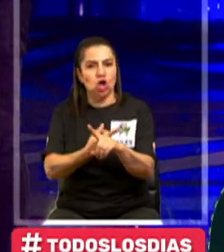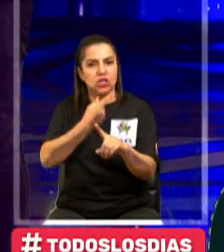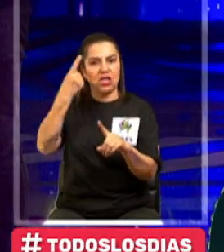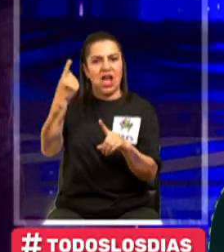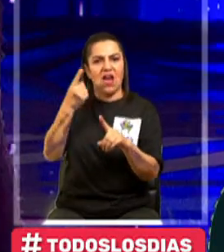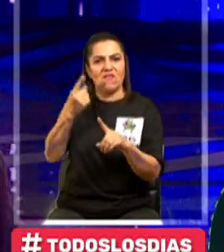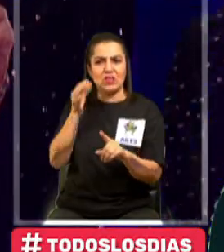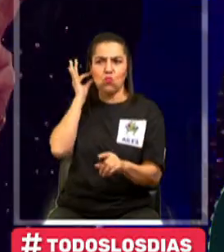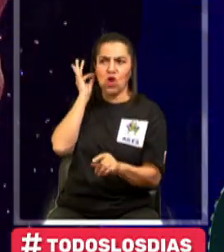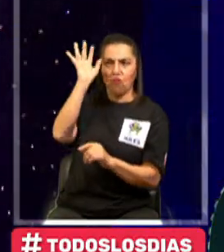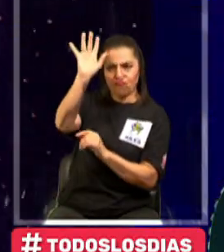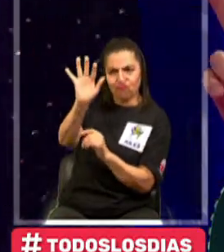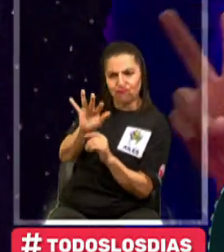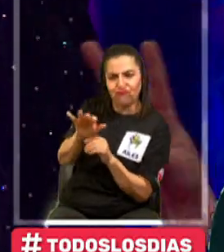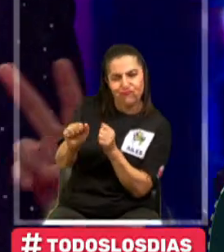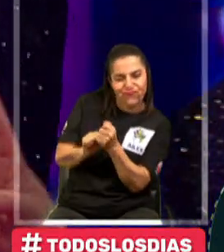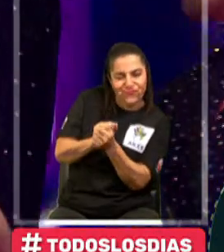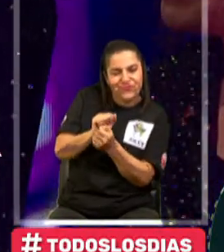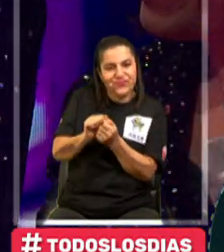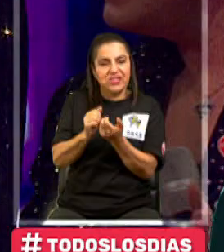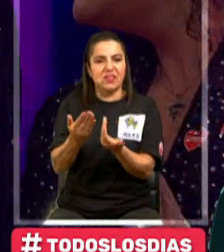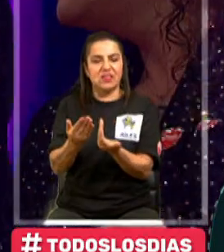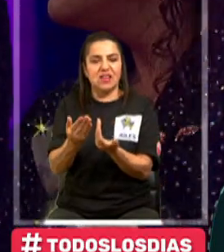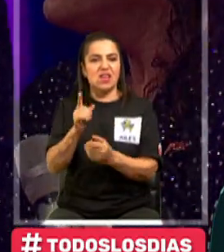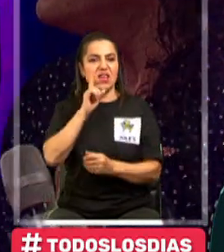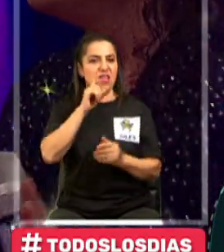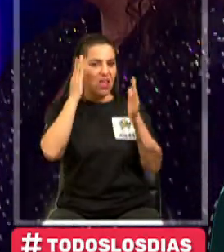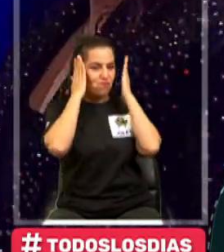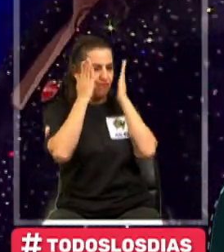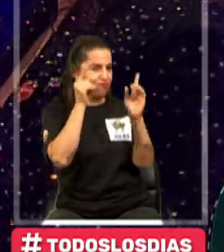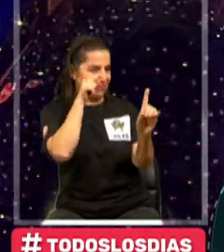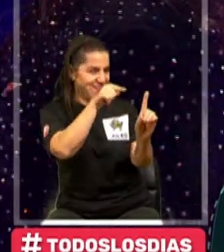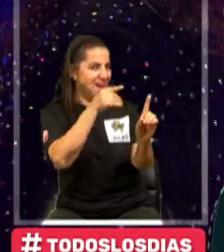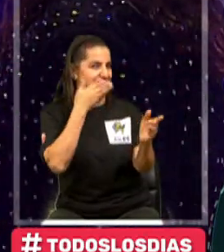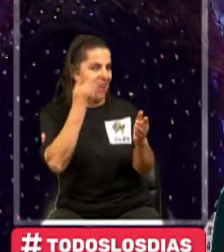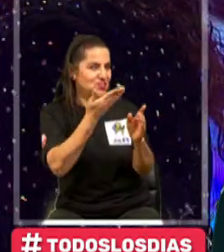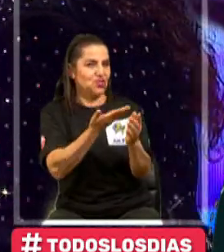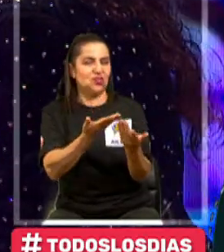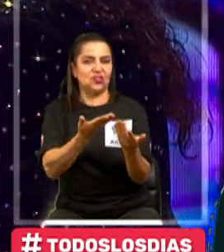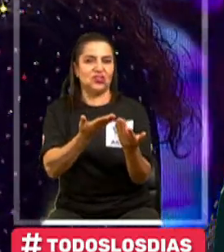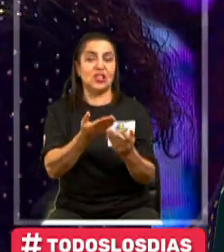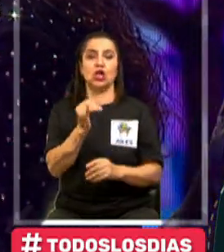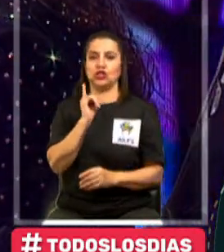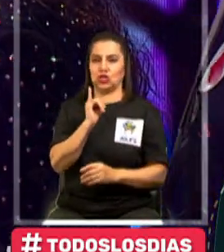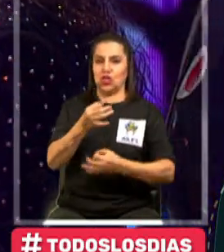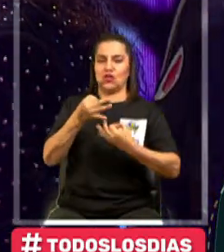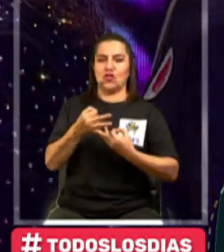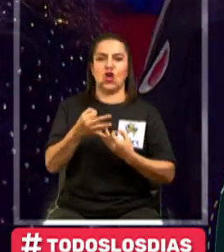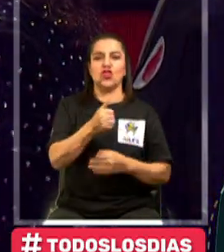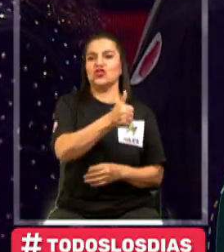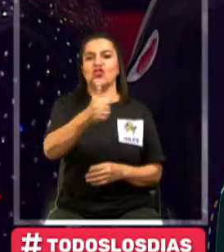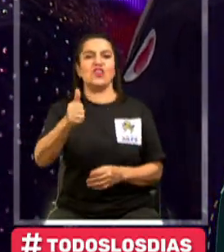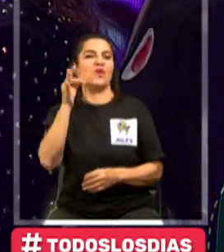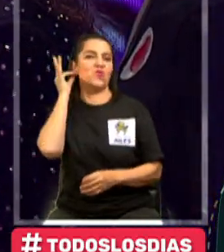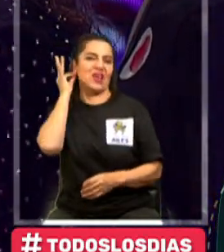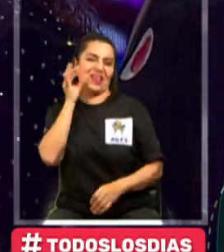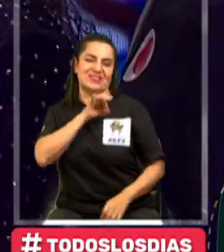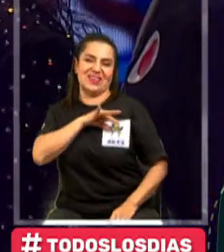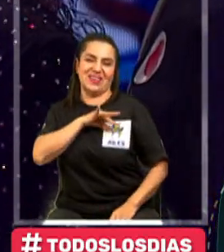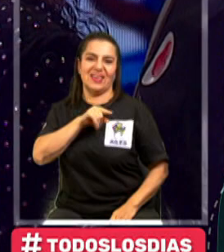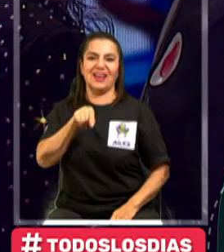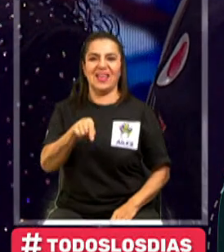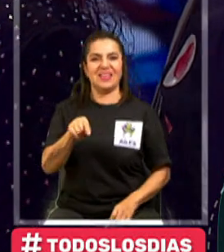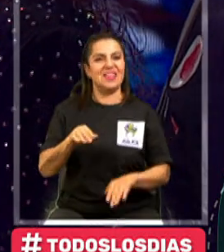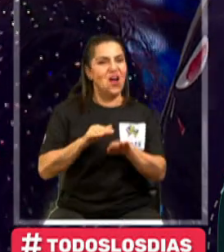entera. ¿A quién se la dedica la canción? ¿Leo? Sí, por supuesto, de todas maneras, se la dedico a todas las mujeres de Chile que